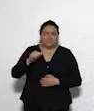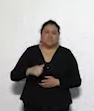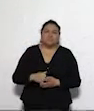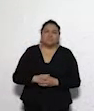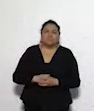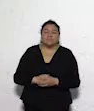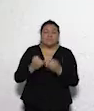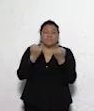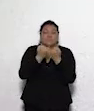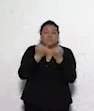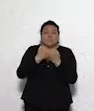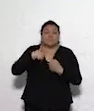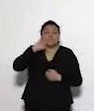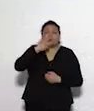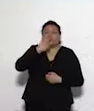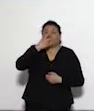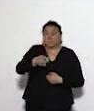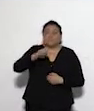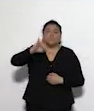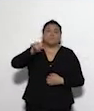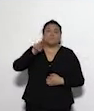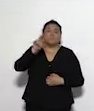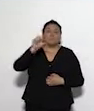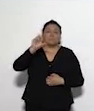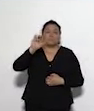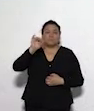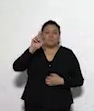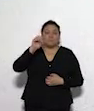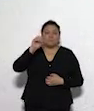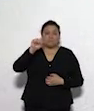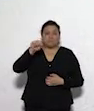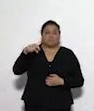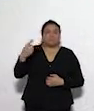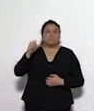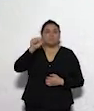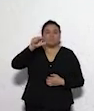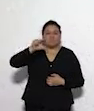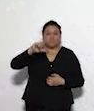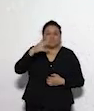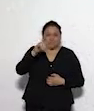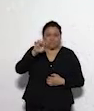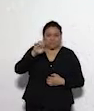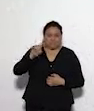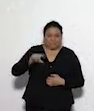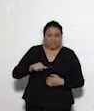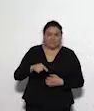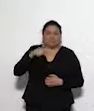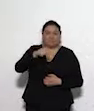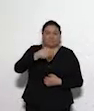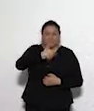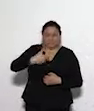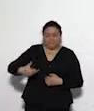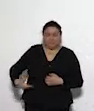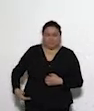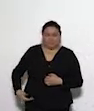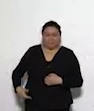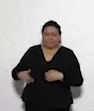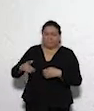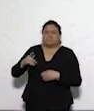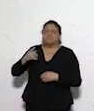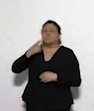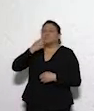También a Juan Carlos Sánchez Magallán, presidente de Colegios de